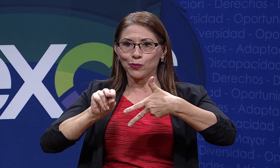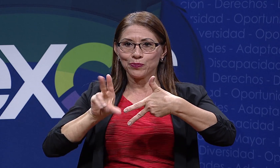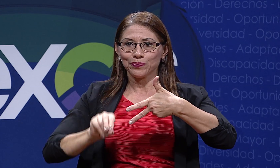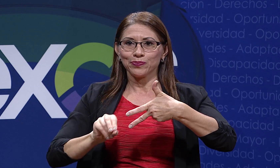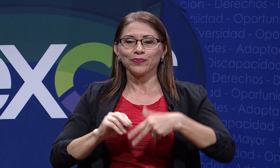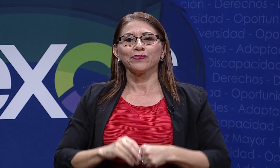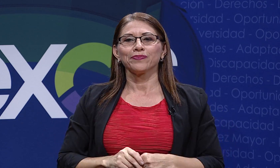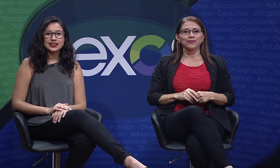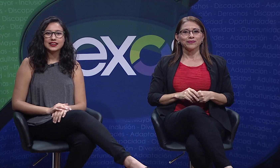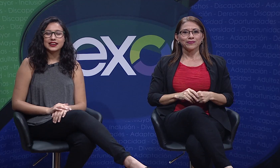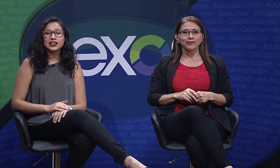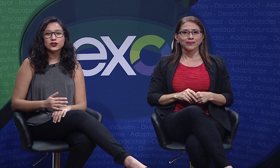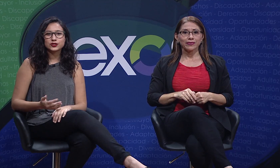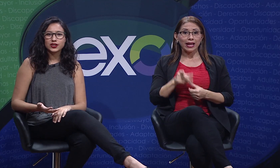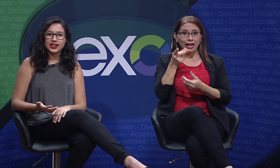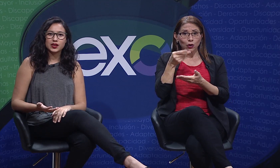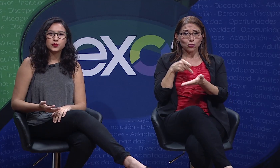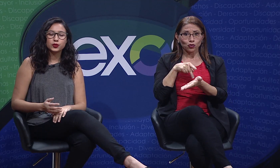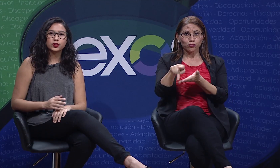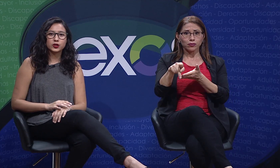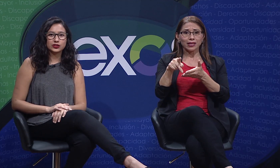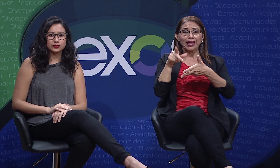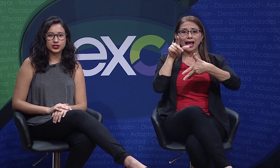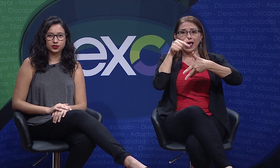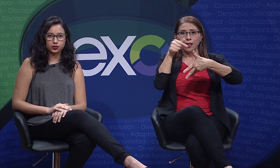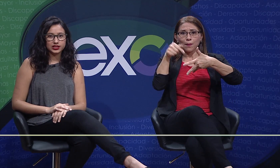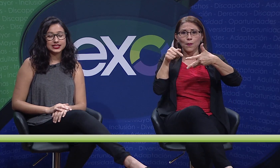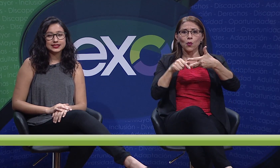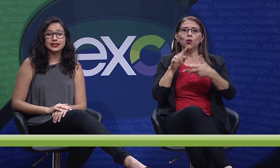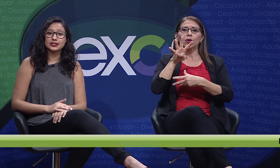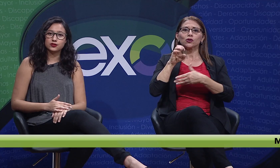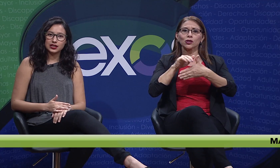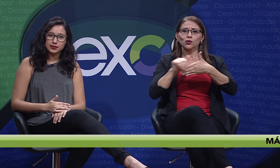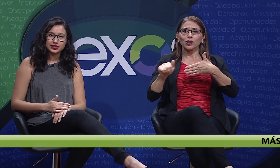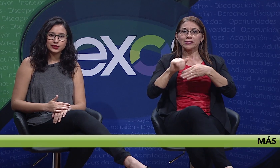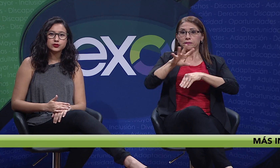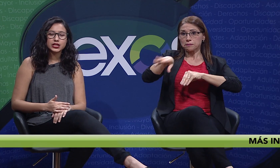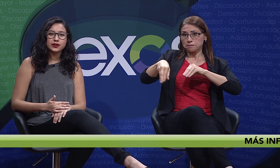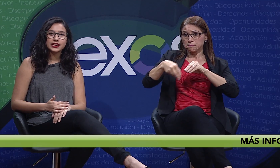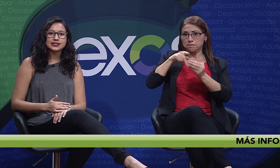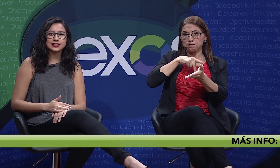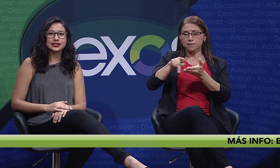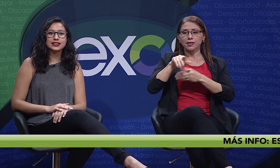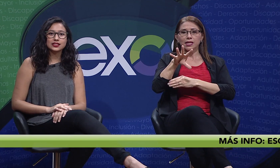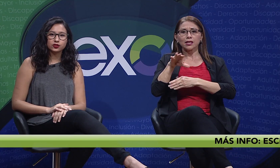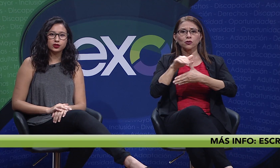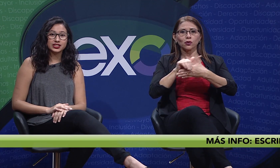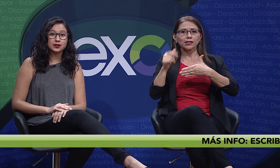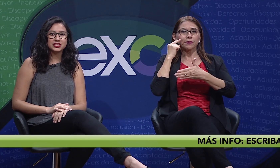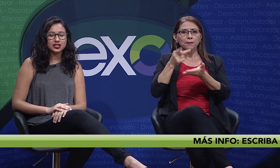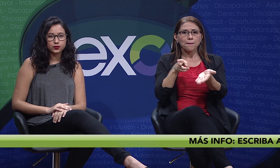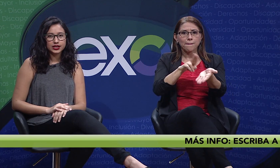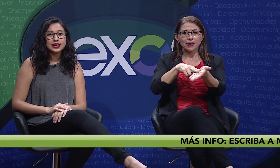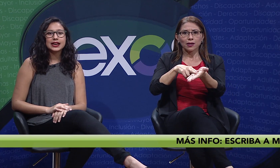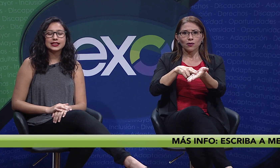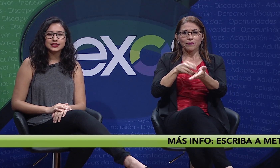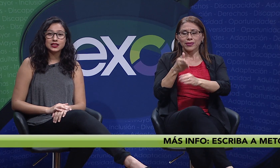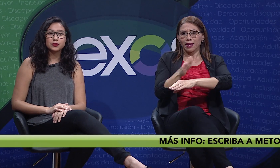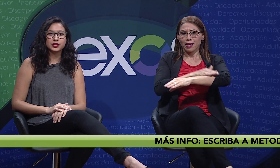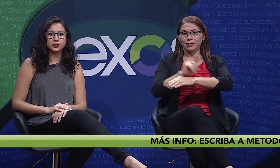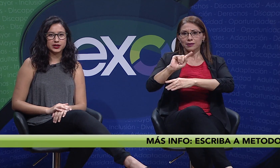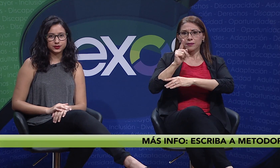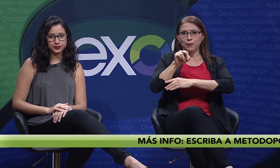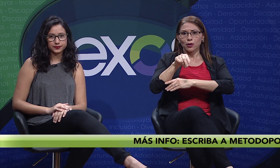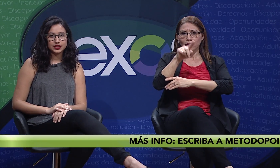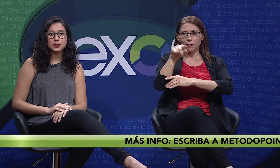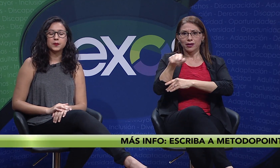uno. El costo de cada módulo es de $400 y adicionalmente usted deberá cancelar $500 de matrícula antes del